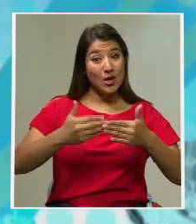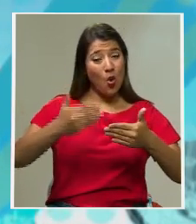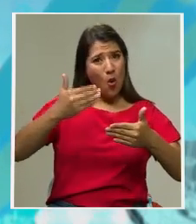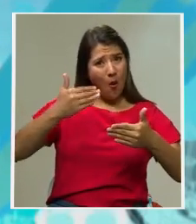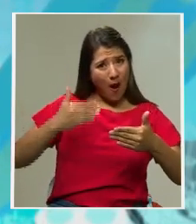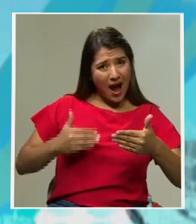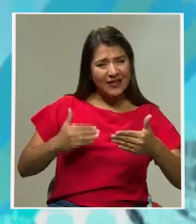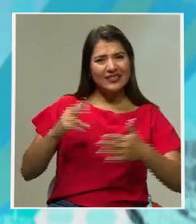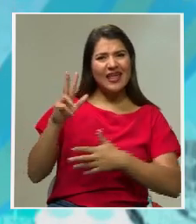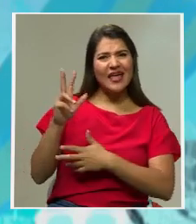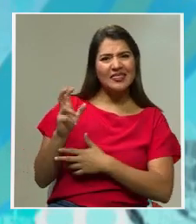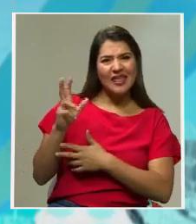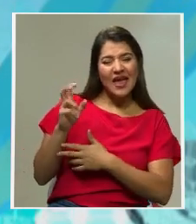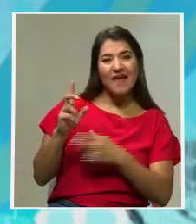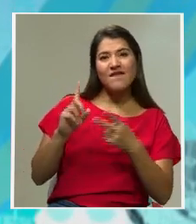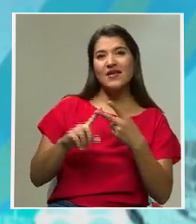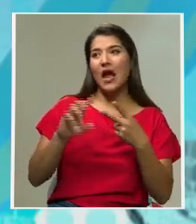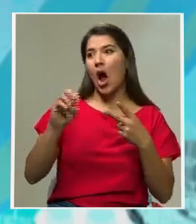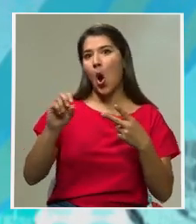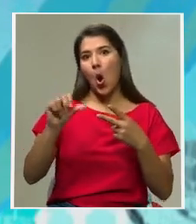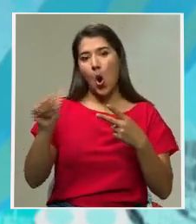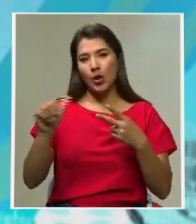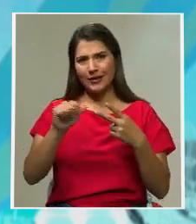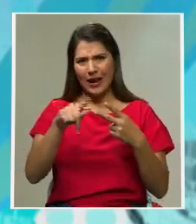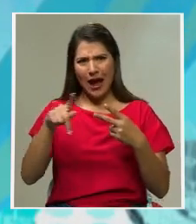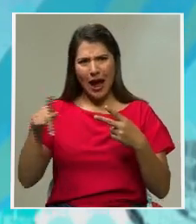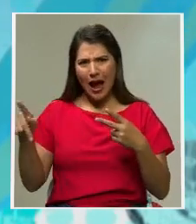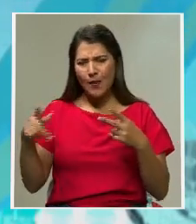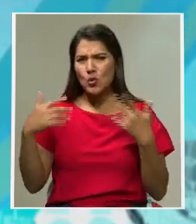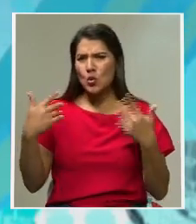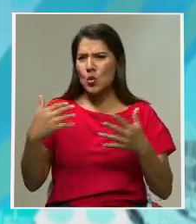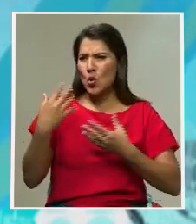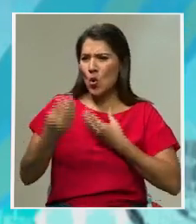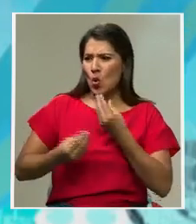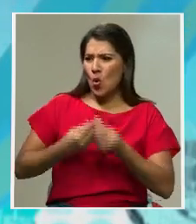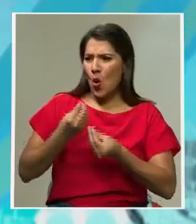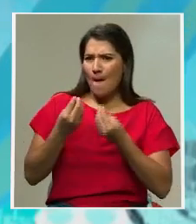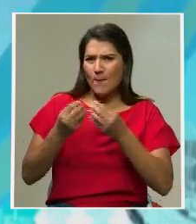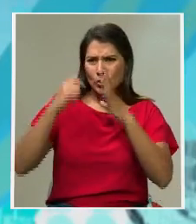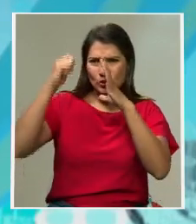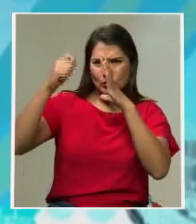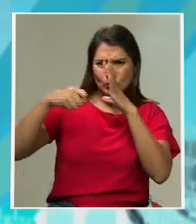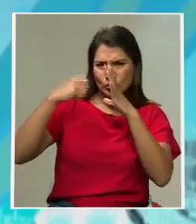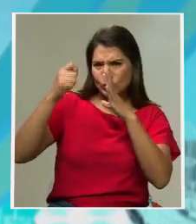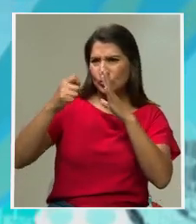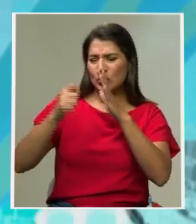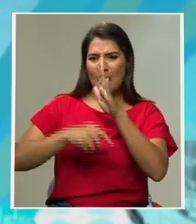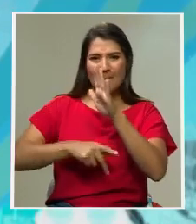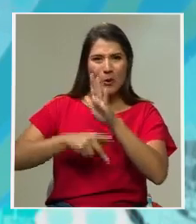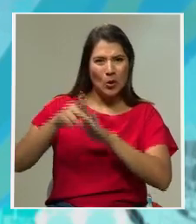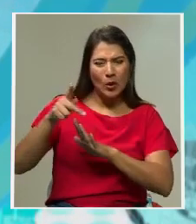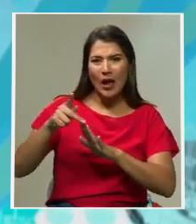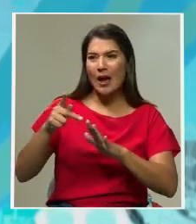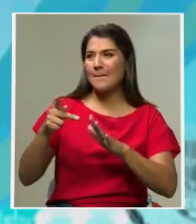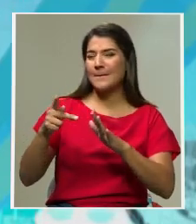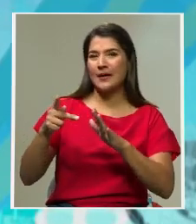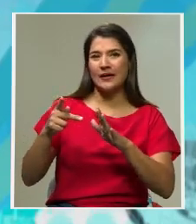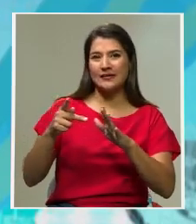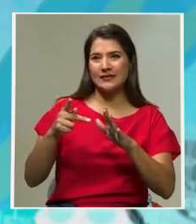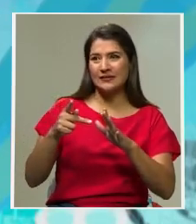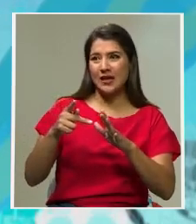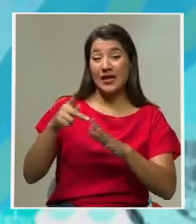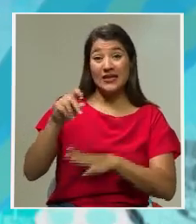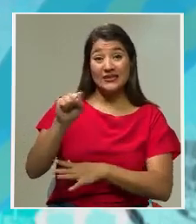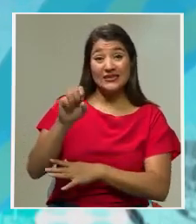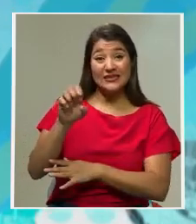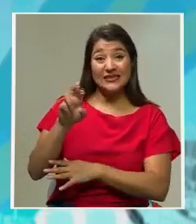produciendo una revolución en la industria con muchos guiones, actuaciones brillantes, mucha